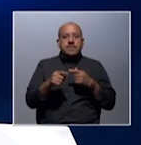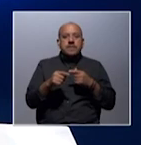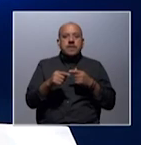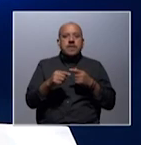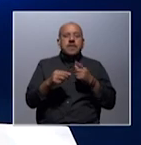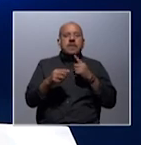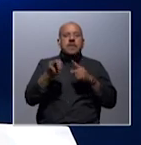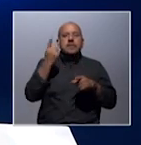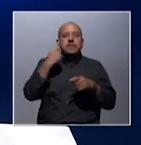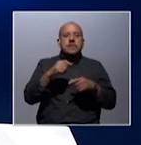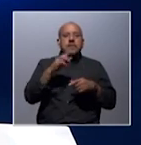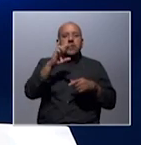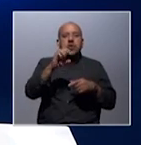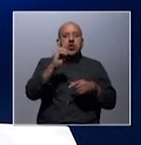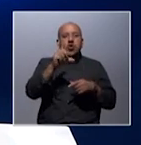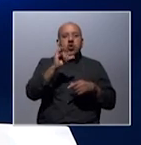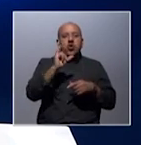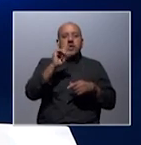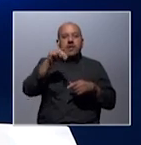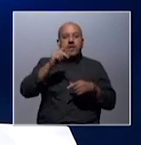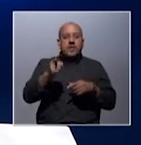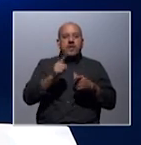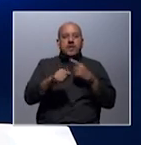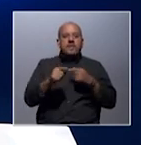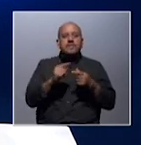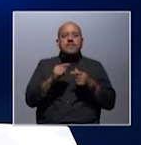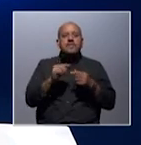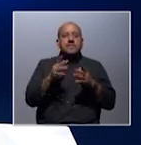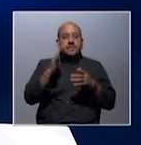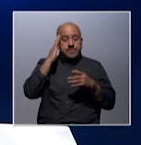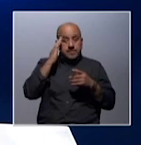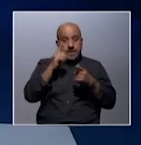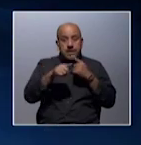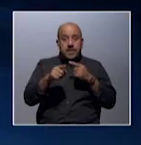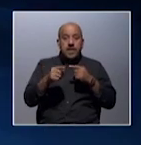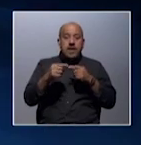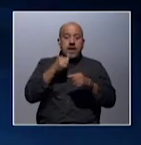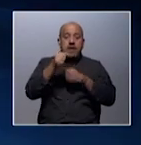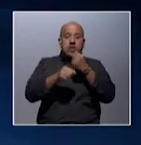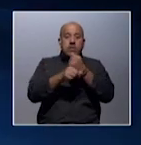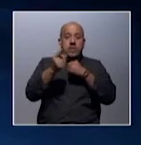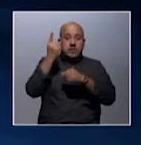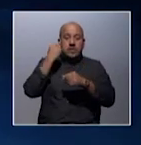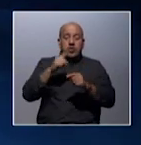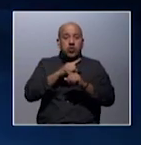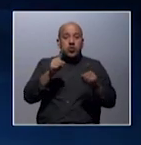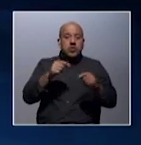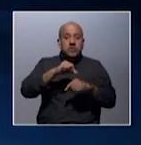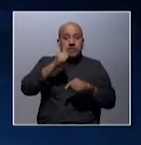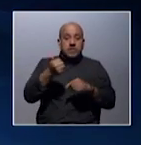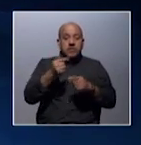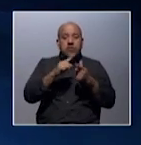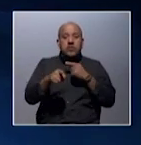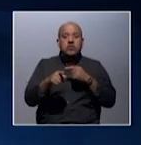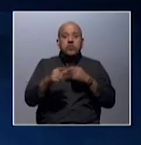lo que fue la actuación de los Rolling en esta primera rueda en el Teatro de Verano. ¿Sabés que los Rolling el año pasado no entraron a la liguilla? Y su director,